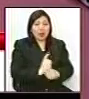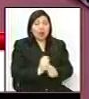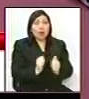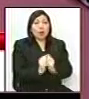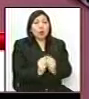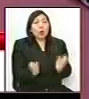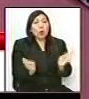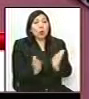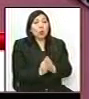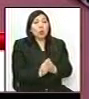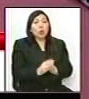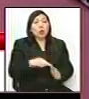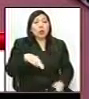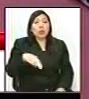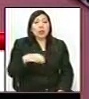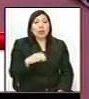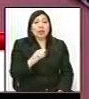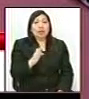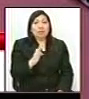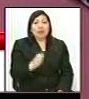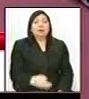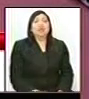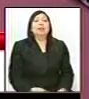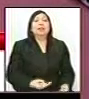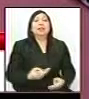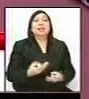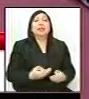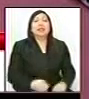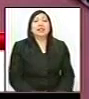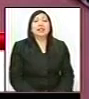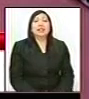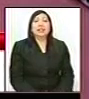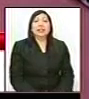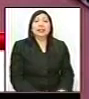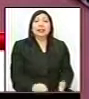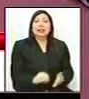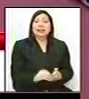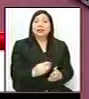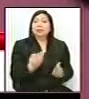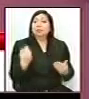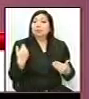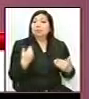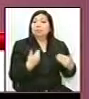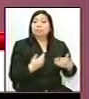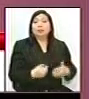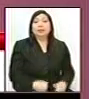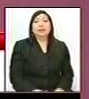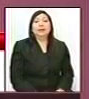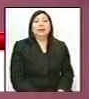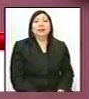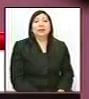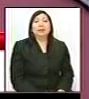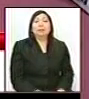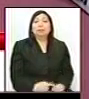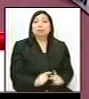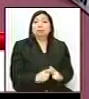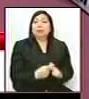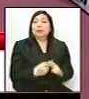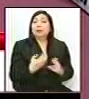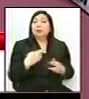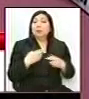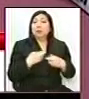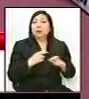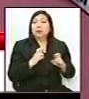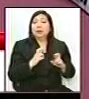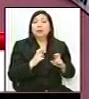MEF. Proyectamos a través de este presupuesto multianual de inversiones, priorizando siempre la política